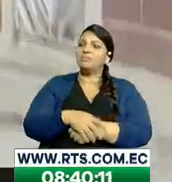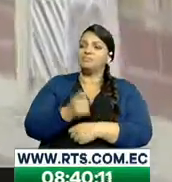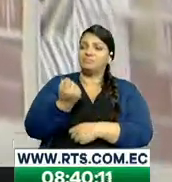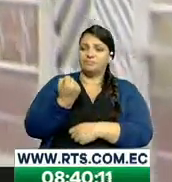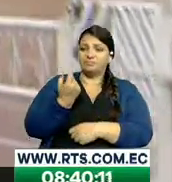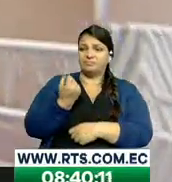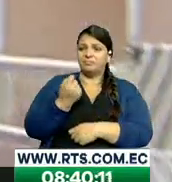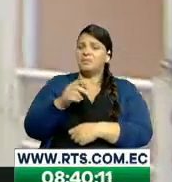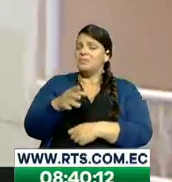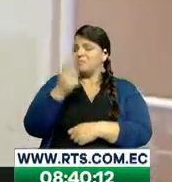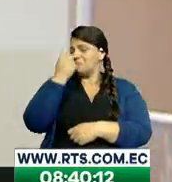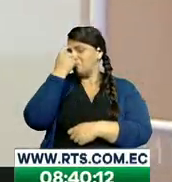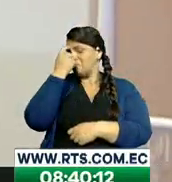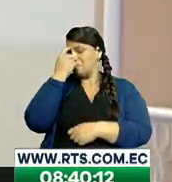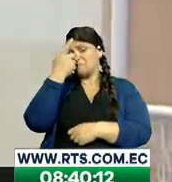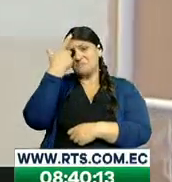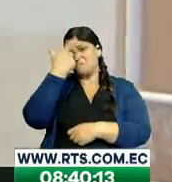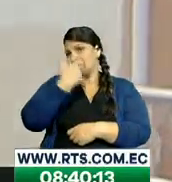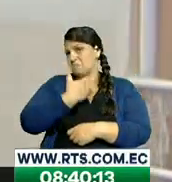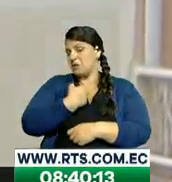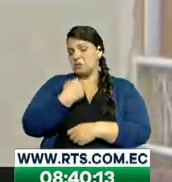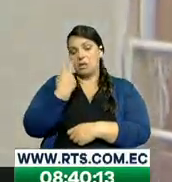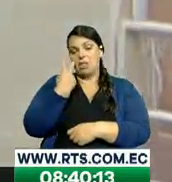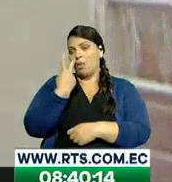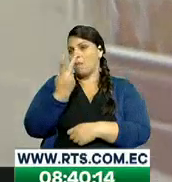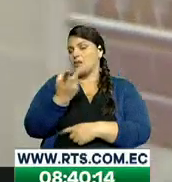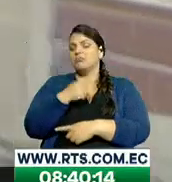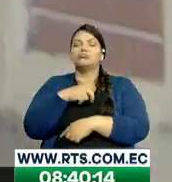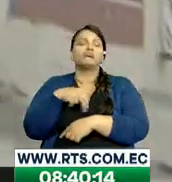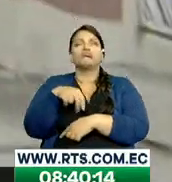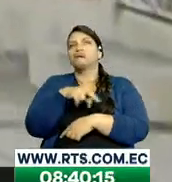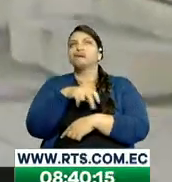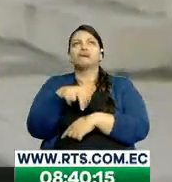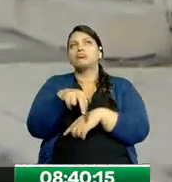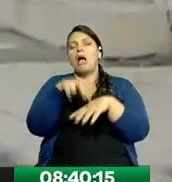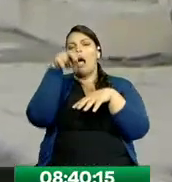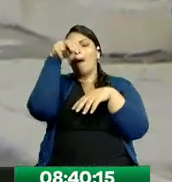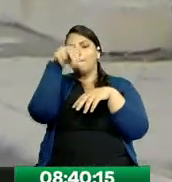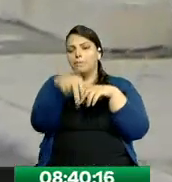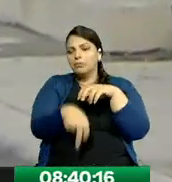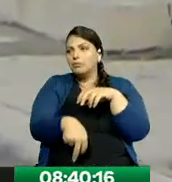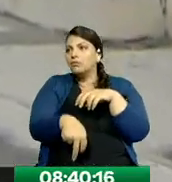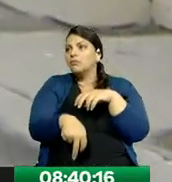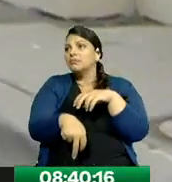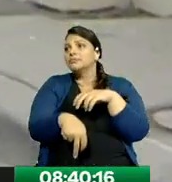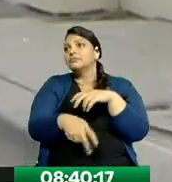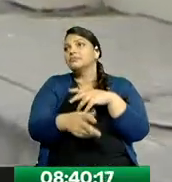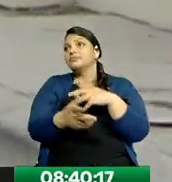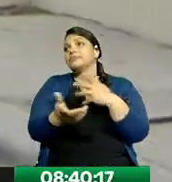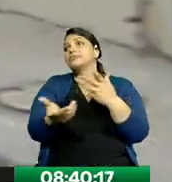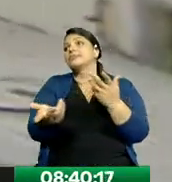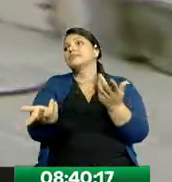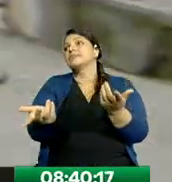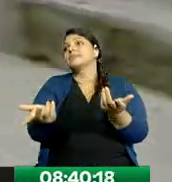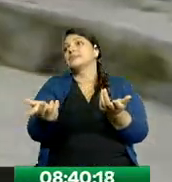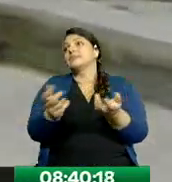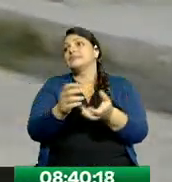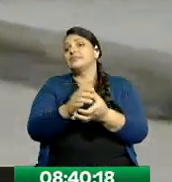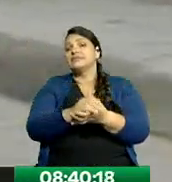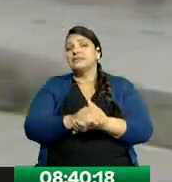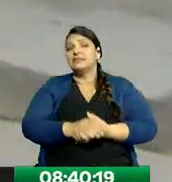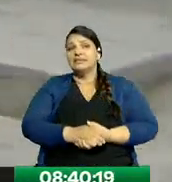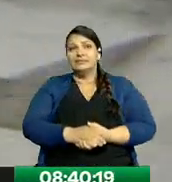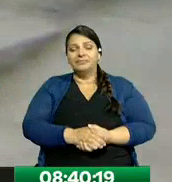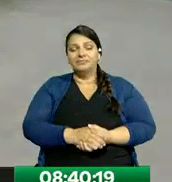alguien pasa por aquí, cruza, no se da cuenta, mete el pie aquí y se va para abajo en esto que